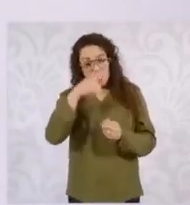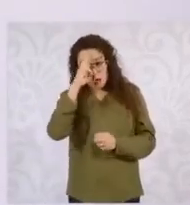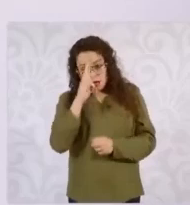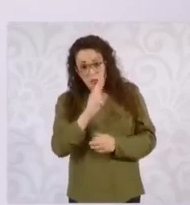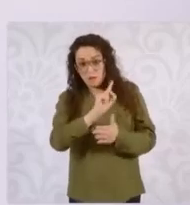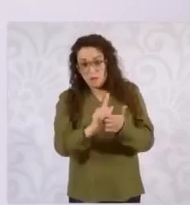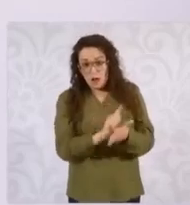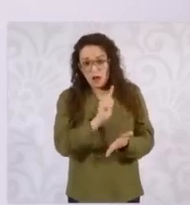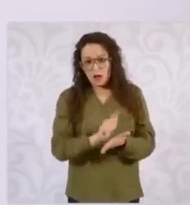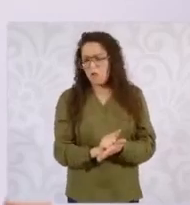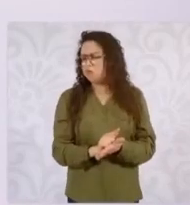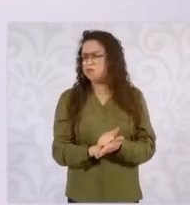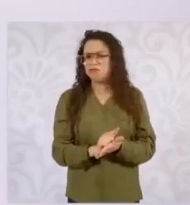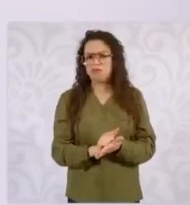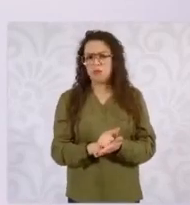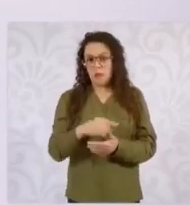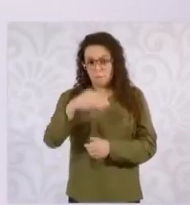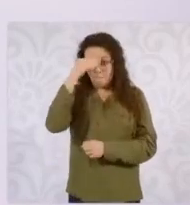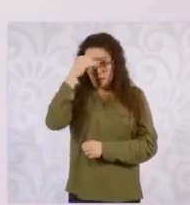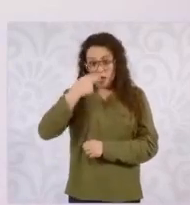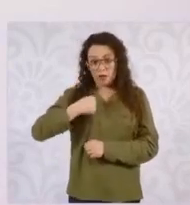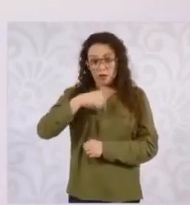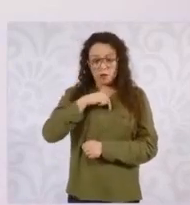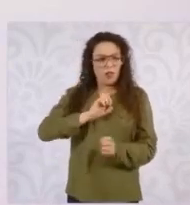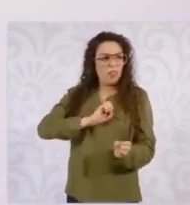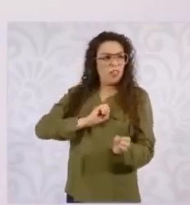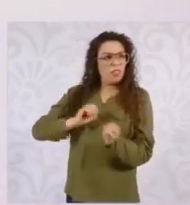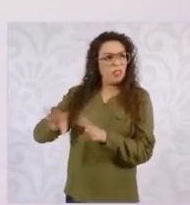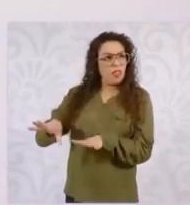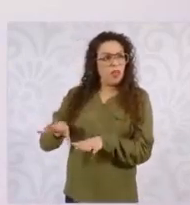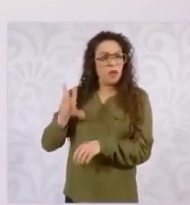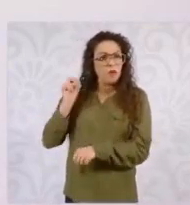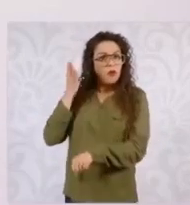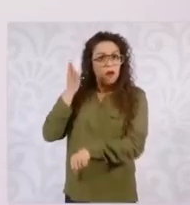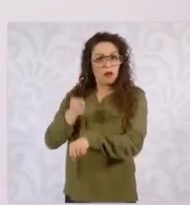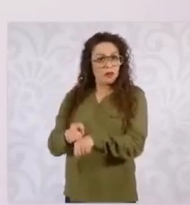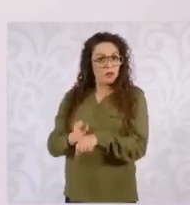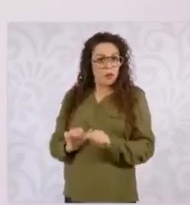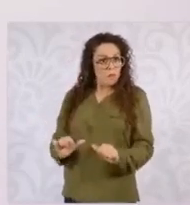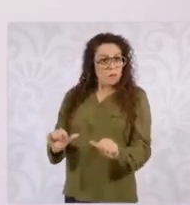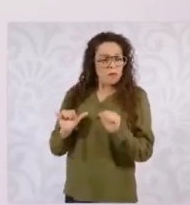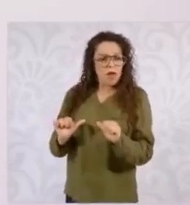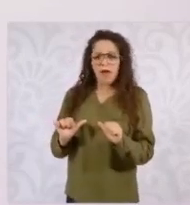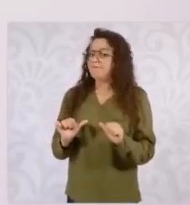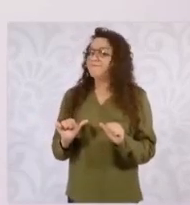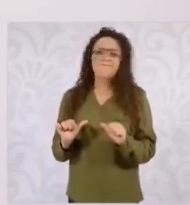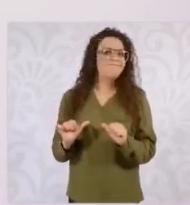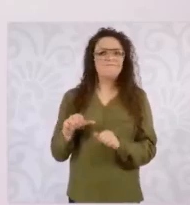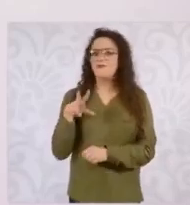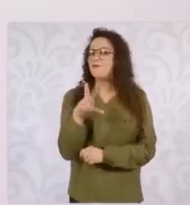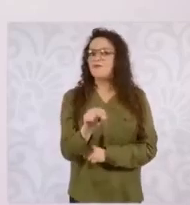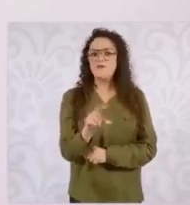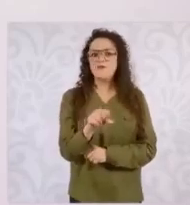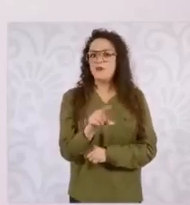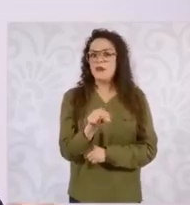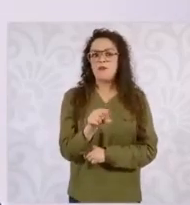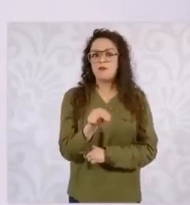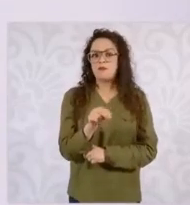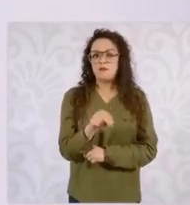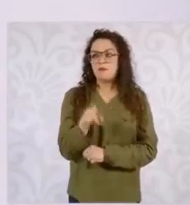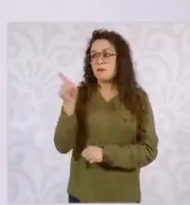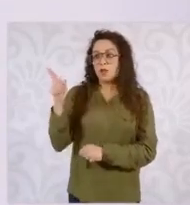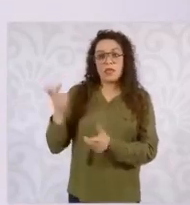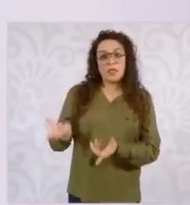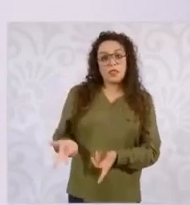la impunidad, queremos que quede un antecedente de que hay una juez que por encima de su función está